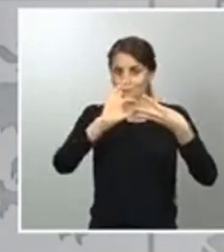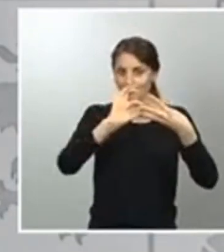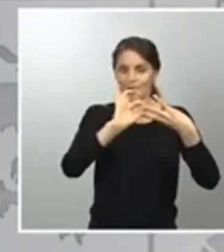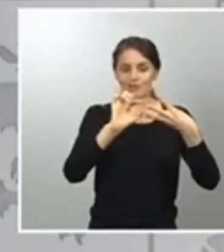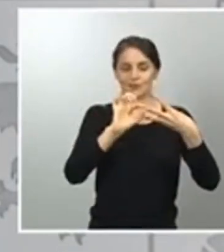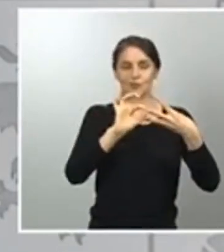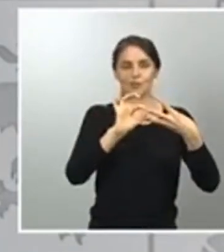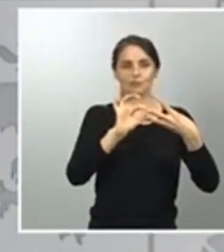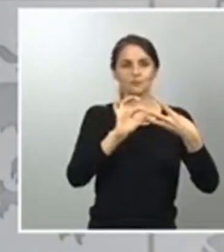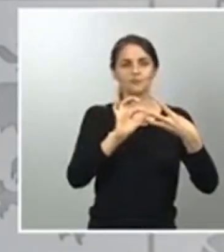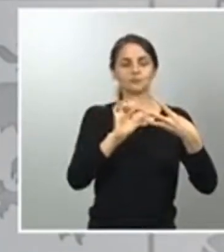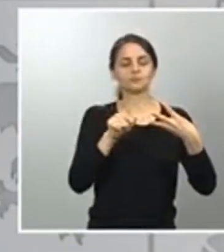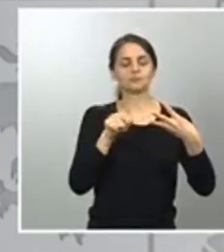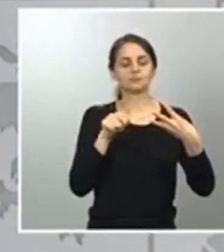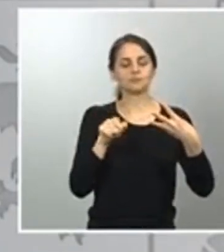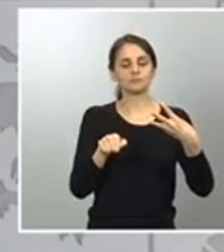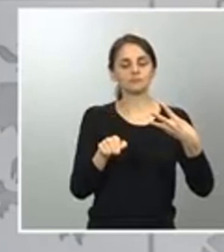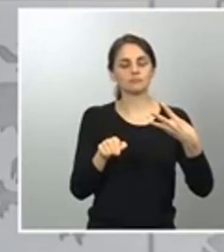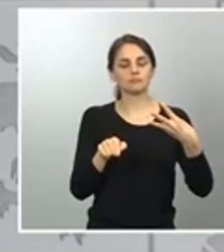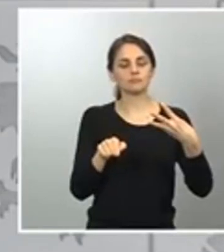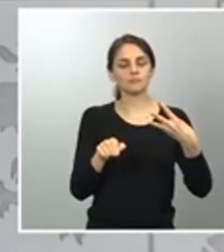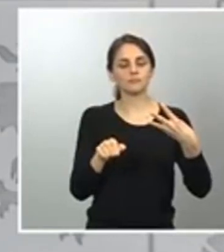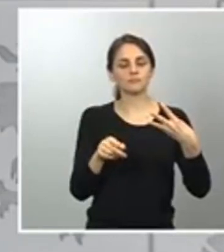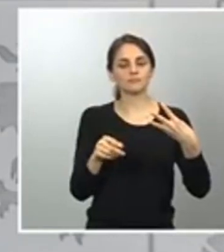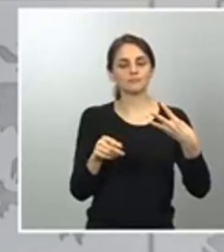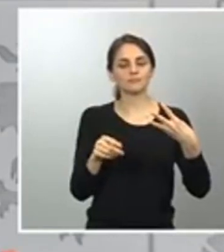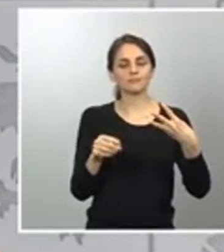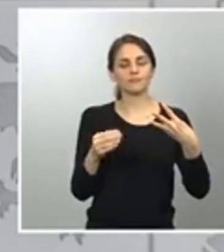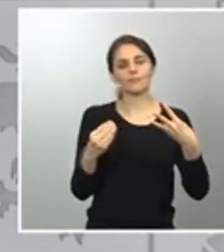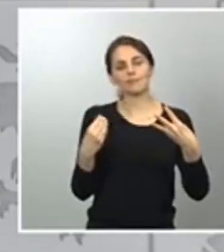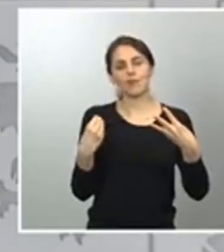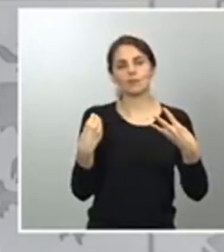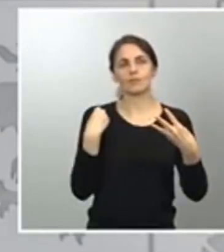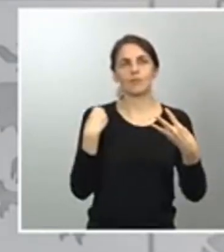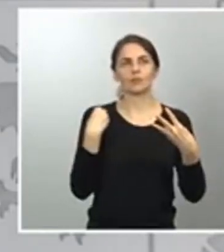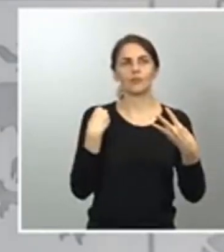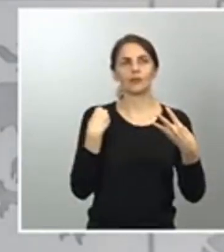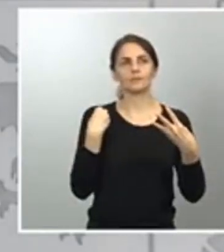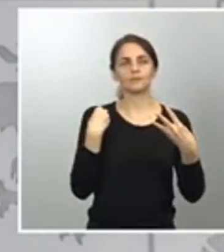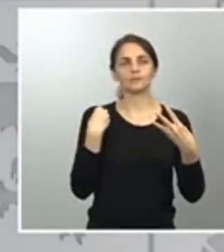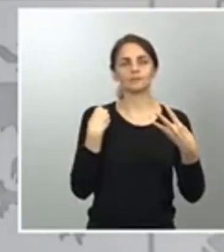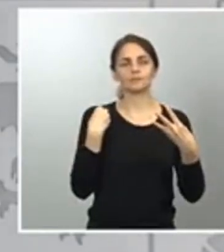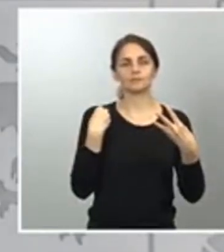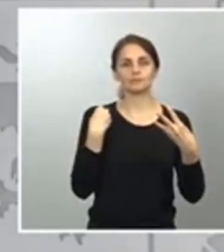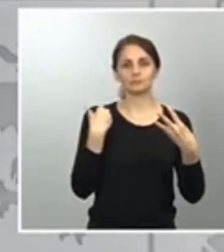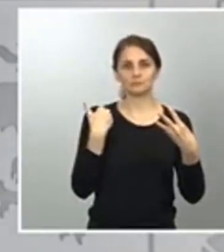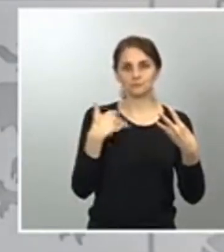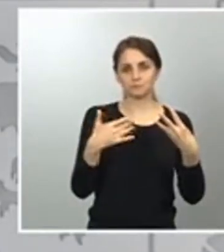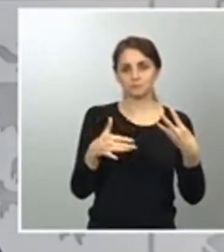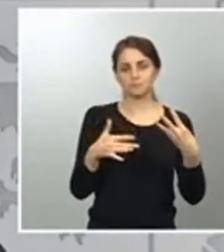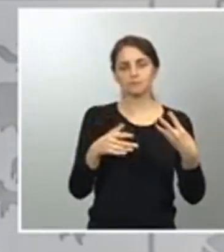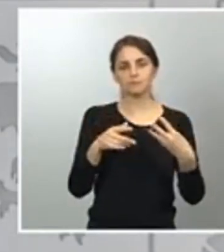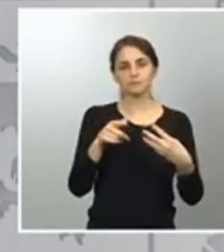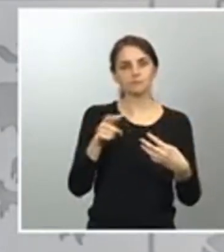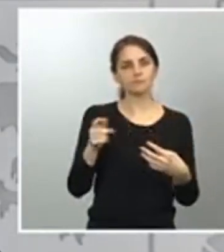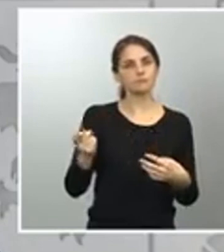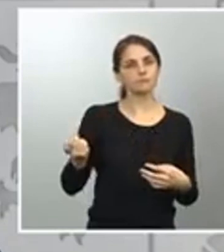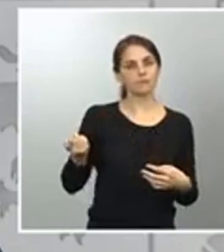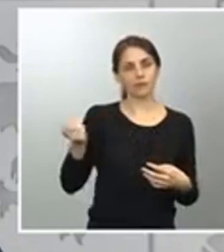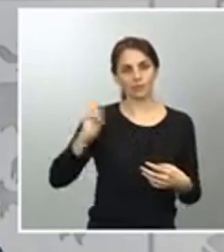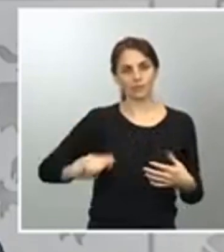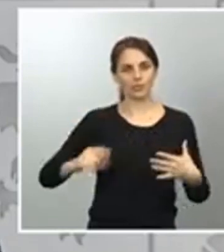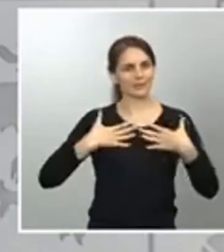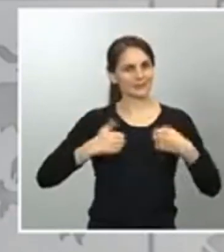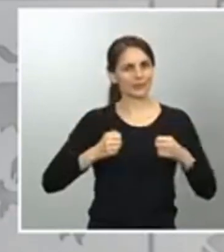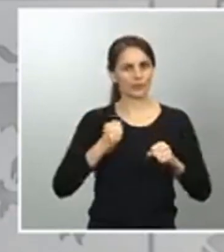efectivamente el trabajo que están haciendo impagable los profesionales sanitarios. Como sabe, son